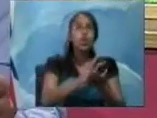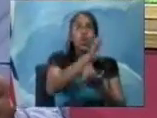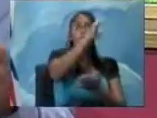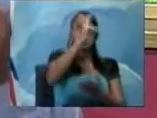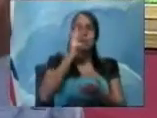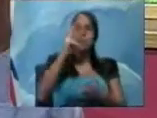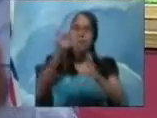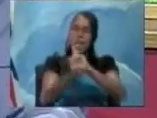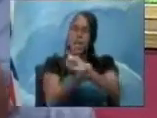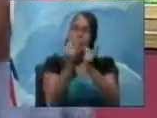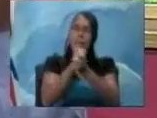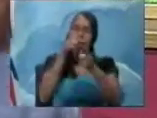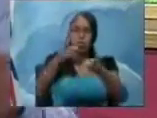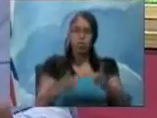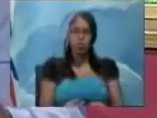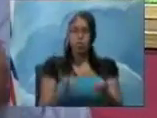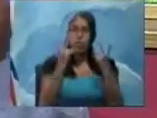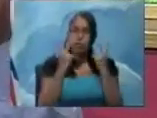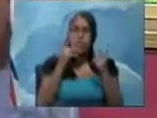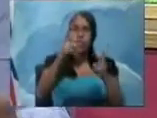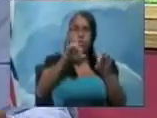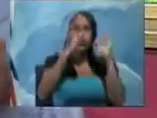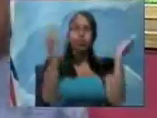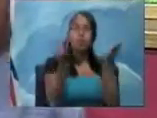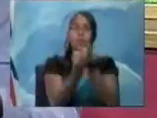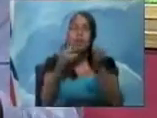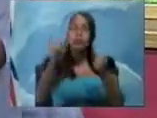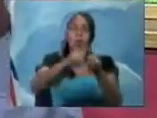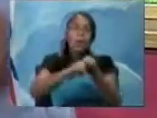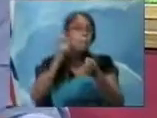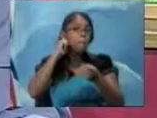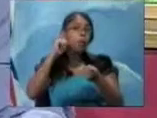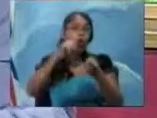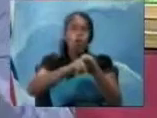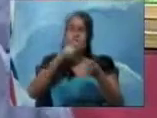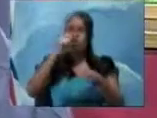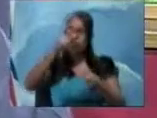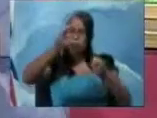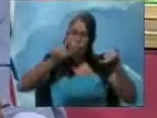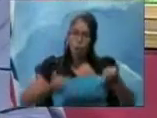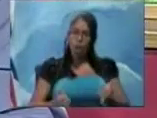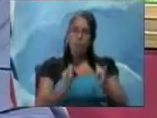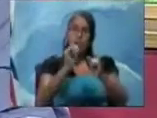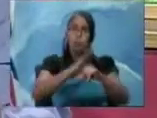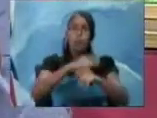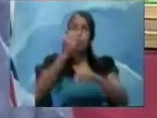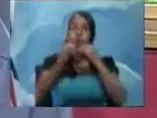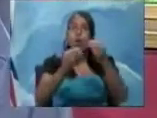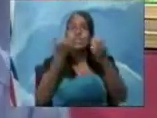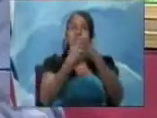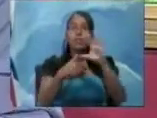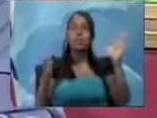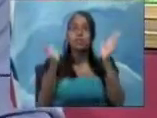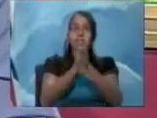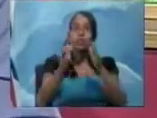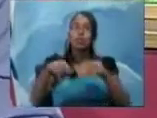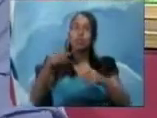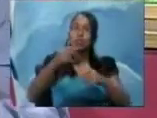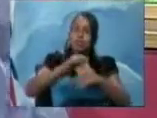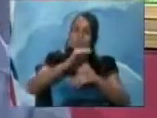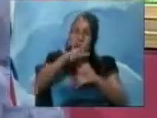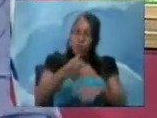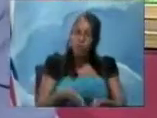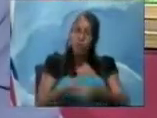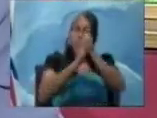el cio en tu vida en tu familia en tu espos en tu esposa enus hijos porque eso es lo que hace el espíritu santo cuando nos dejamos dirigir por